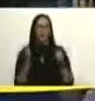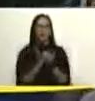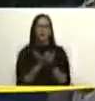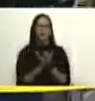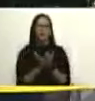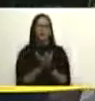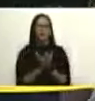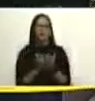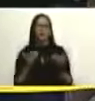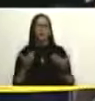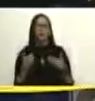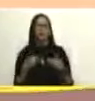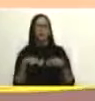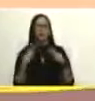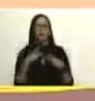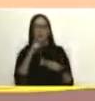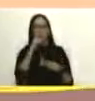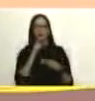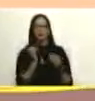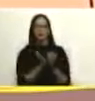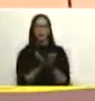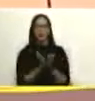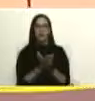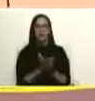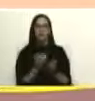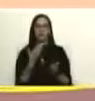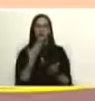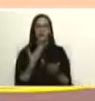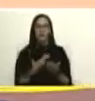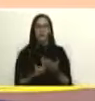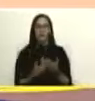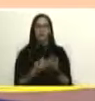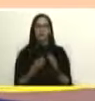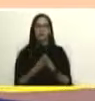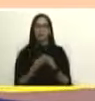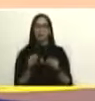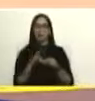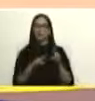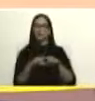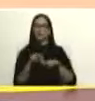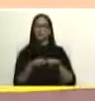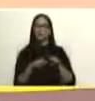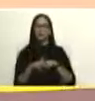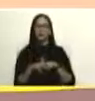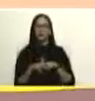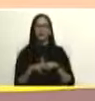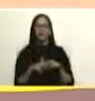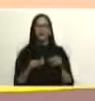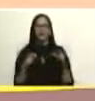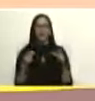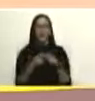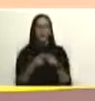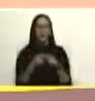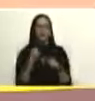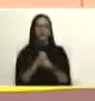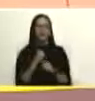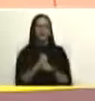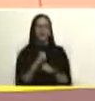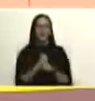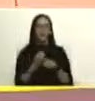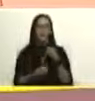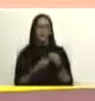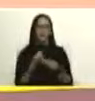estudiantes, así recibimos el nuevo año escolar, y agradeciendo toda la reestructuración que en equipo se trabajó y se